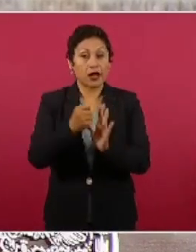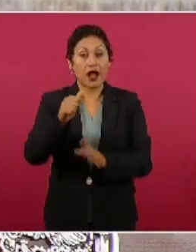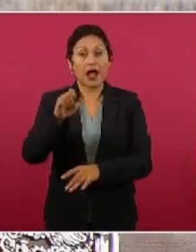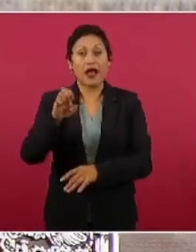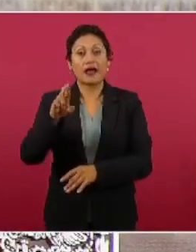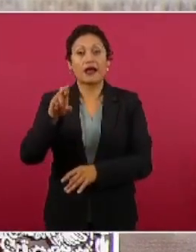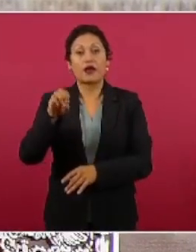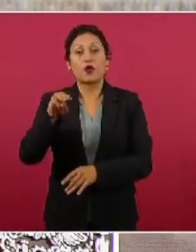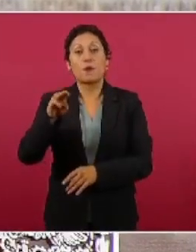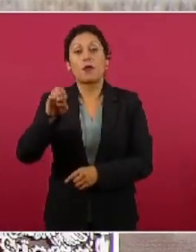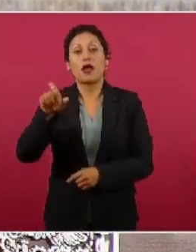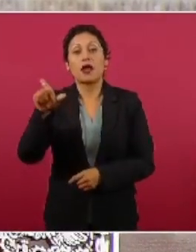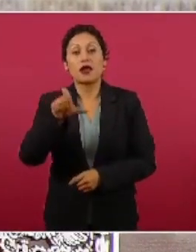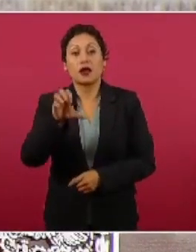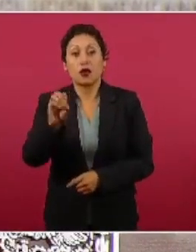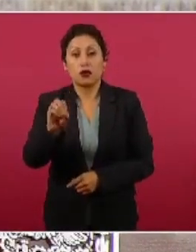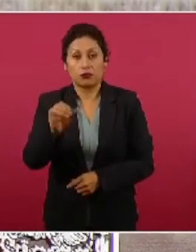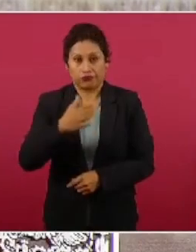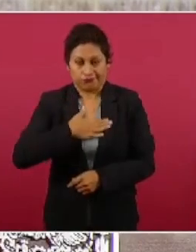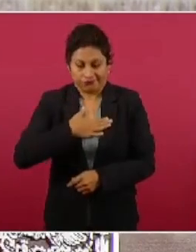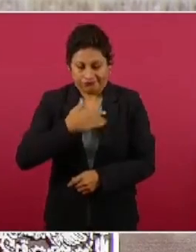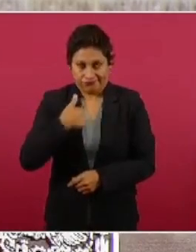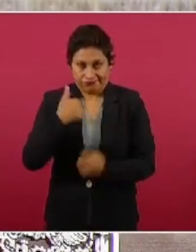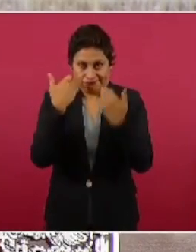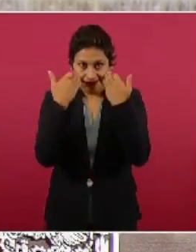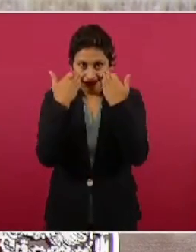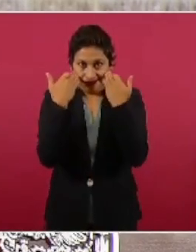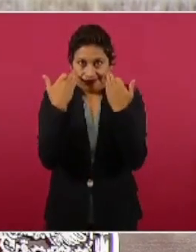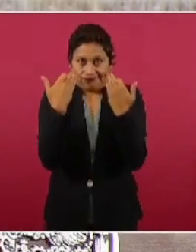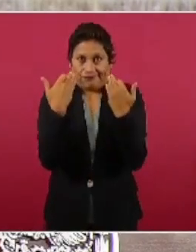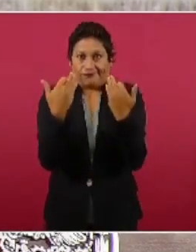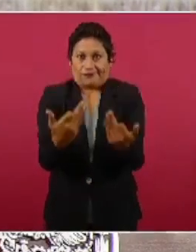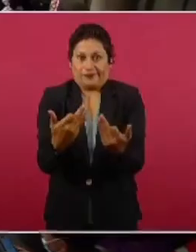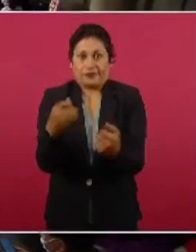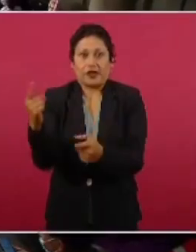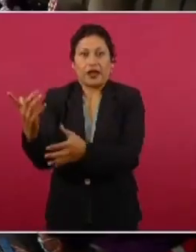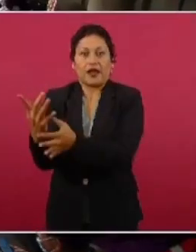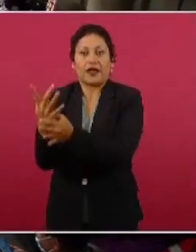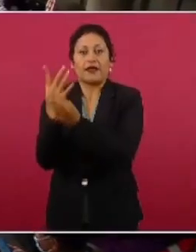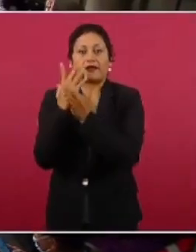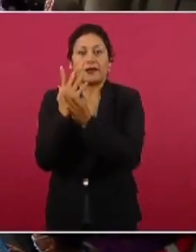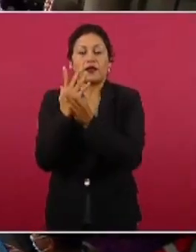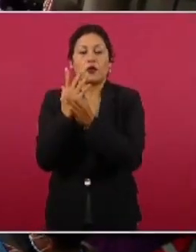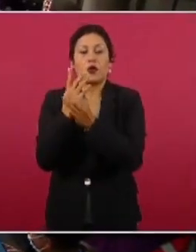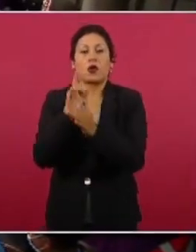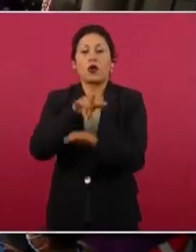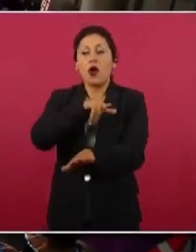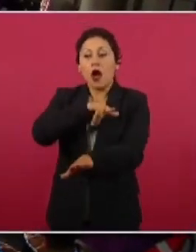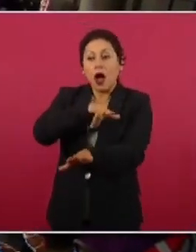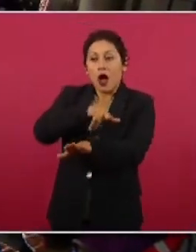que dijo de que no iba a aterrizar a la primera porque había